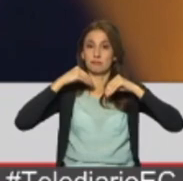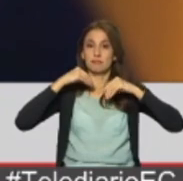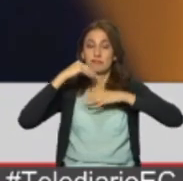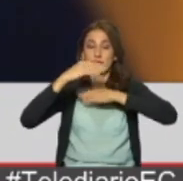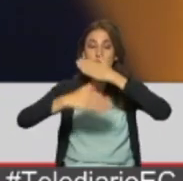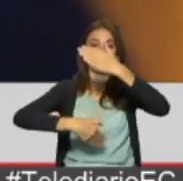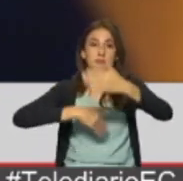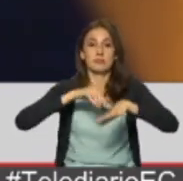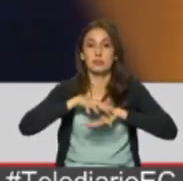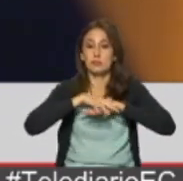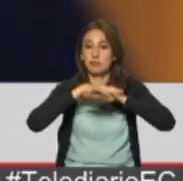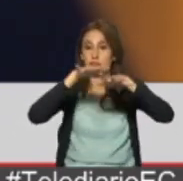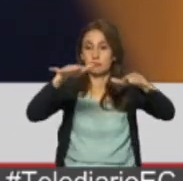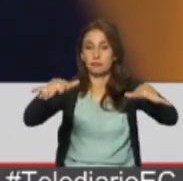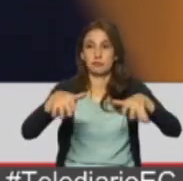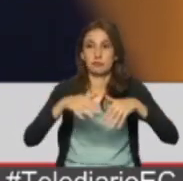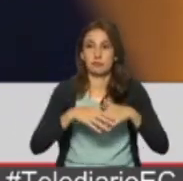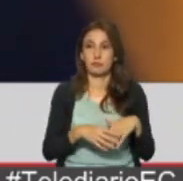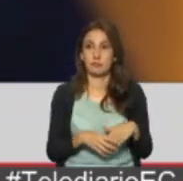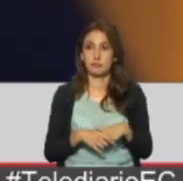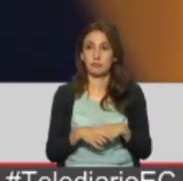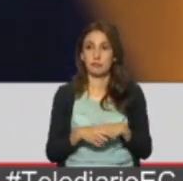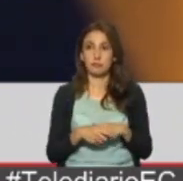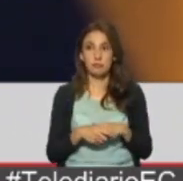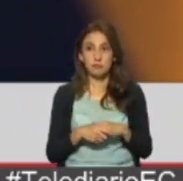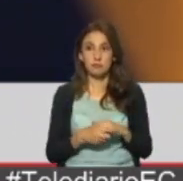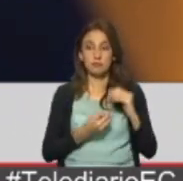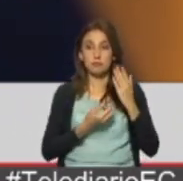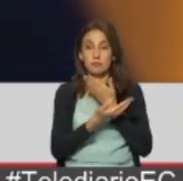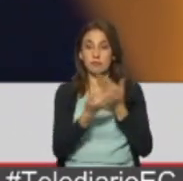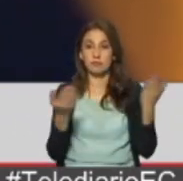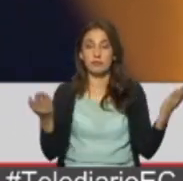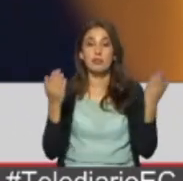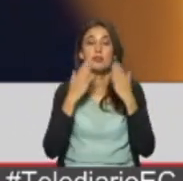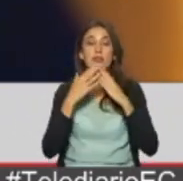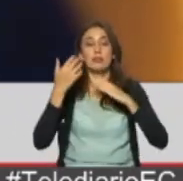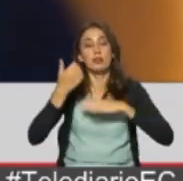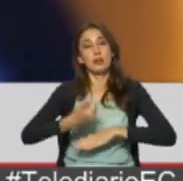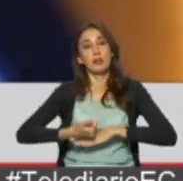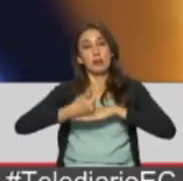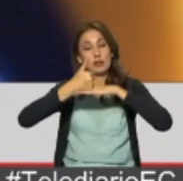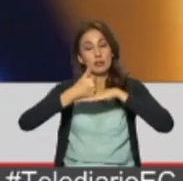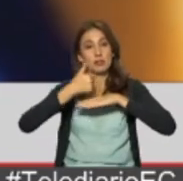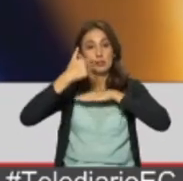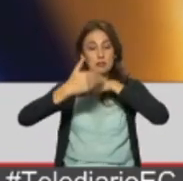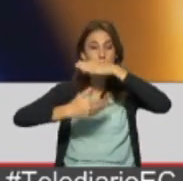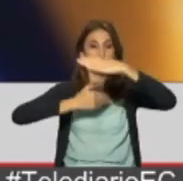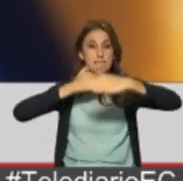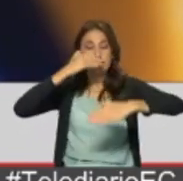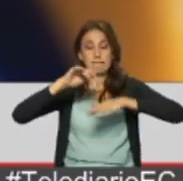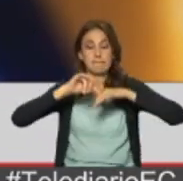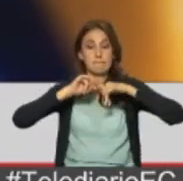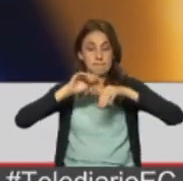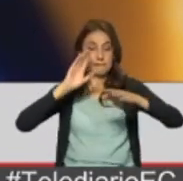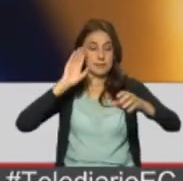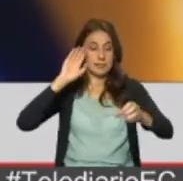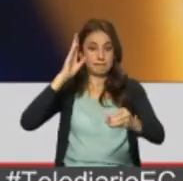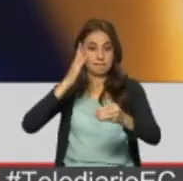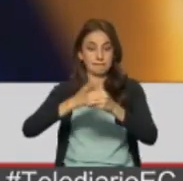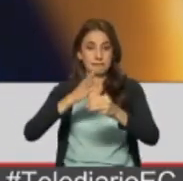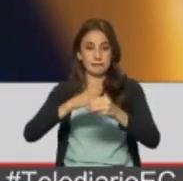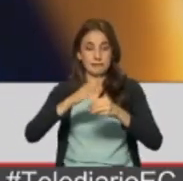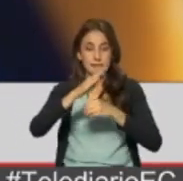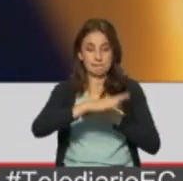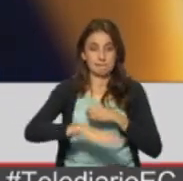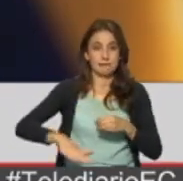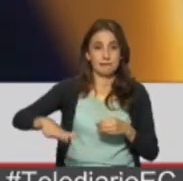una propagación del virus también en el Ecuador, ¿no? Nuestras autoridades hacen un esfuerzo especial con el objetivo de